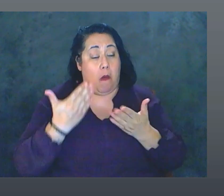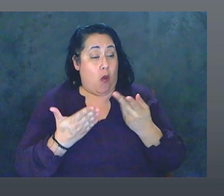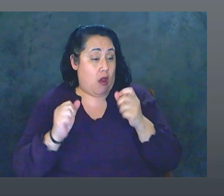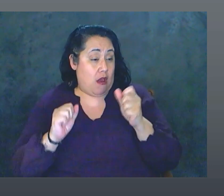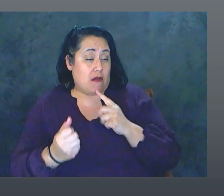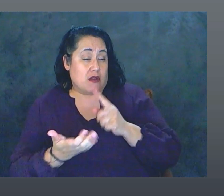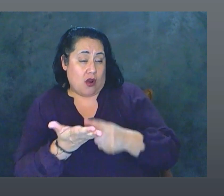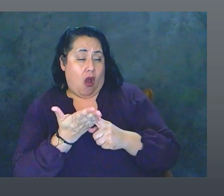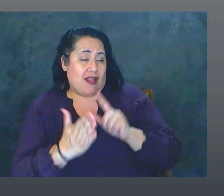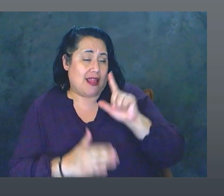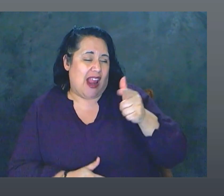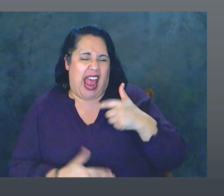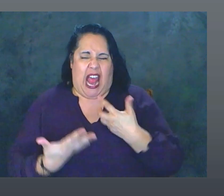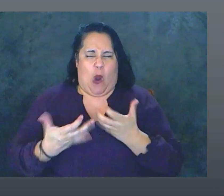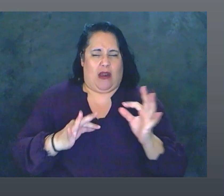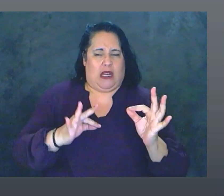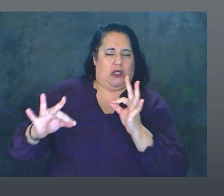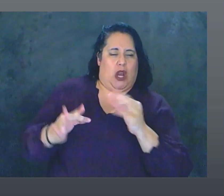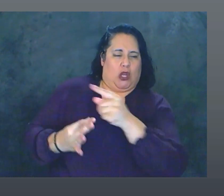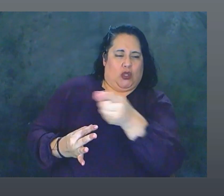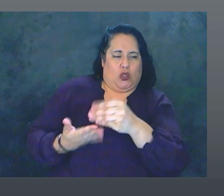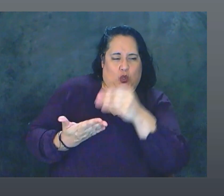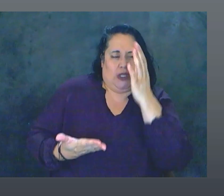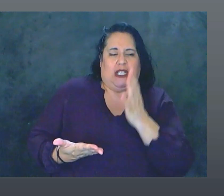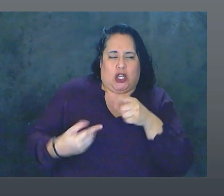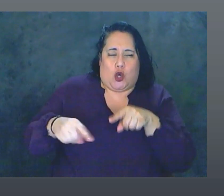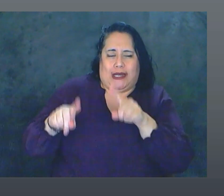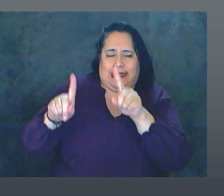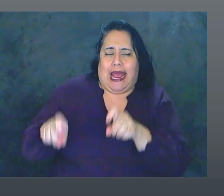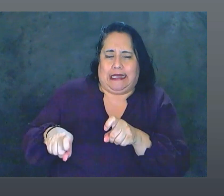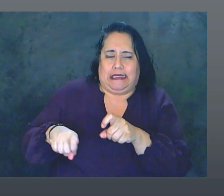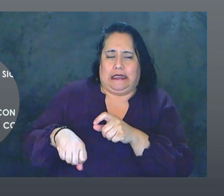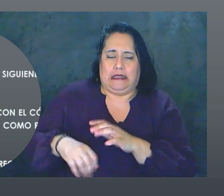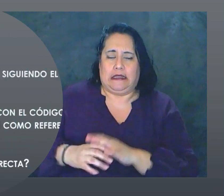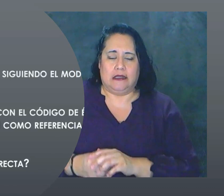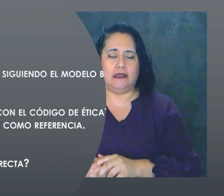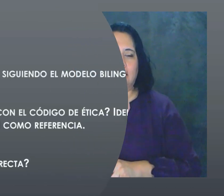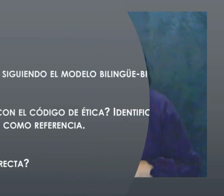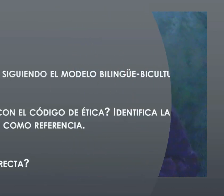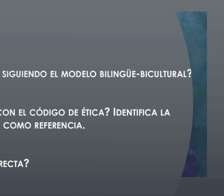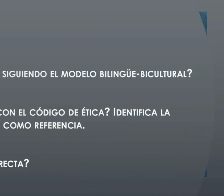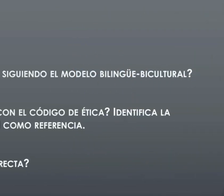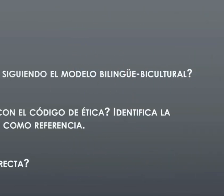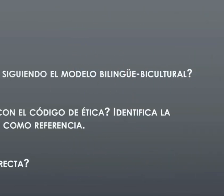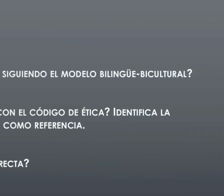hablar luego. No me gustaría distraer a los estudiantes durante su examen.